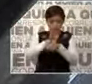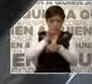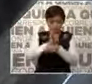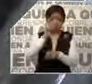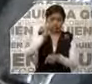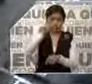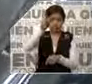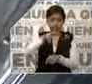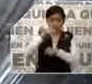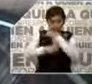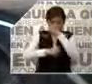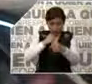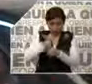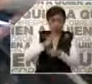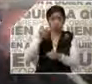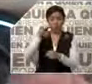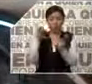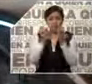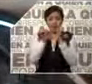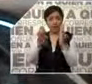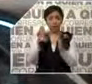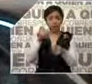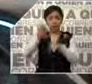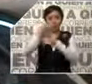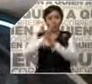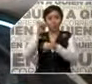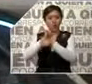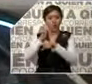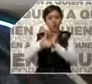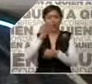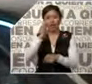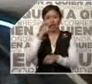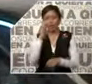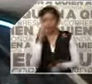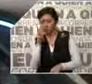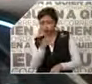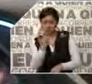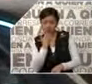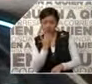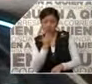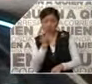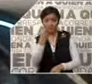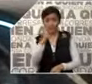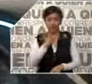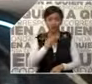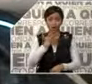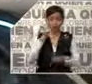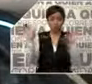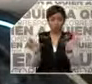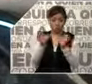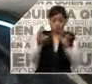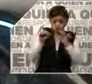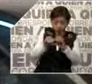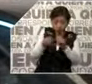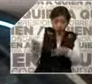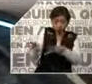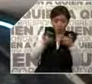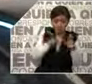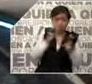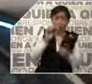corresponde a ese año, a ese modelo. Puede ser un vehículo que de manera general esté bien, pero que traiga una computadora robada o que